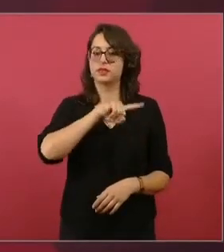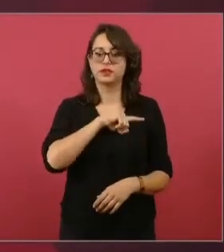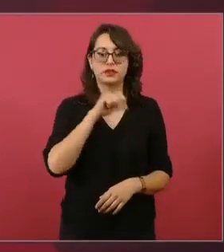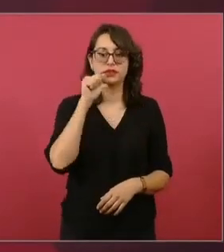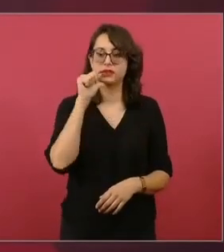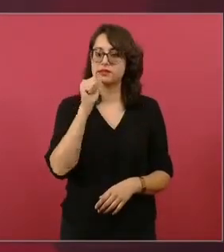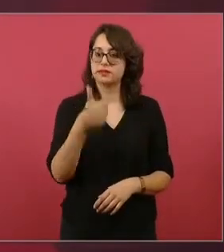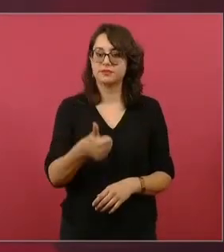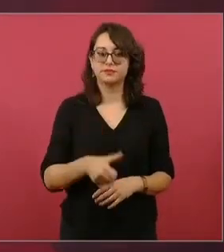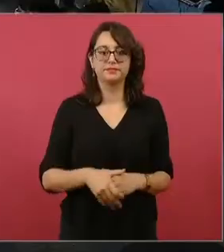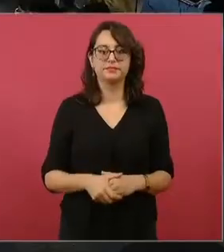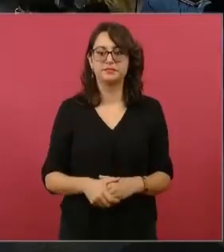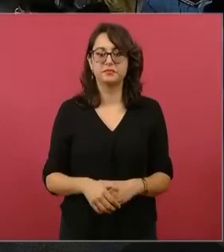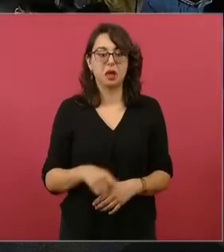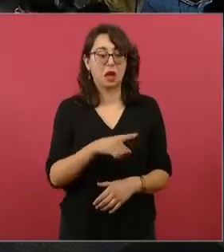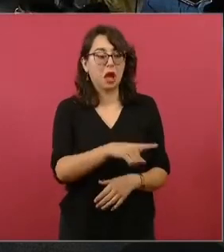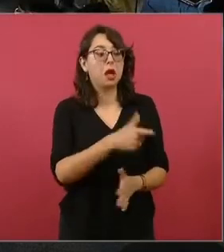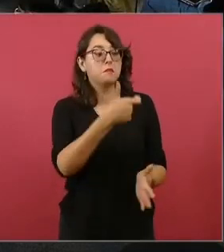Cuestan mucho.